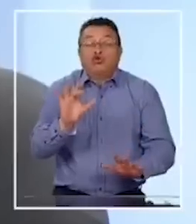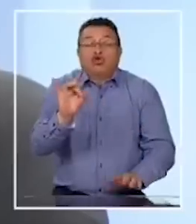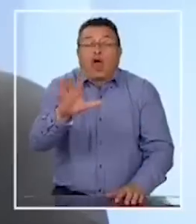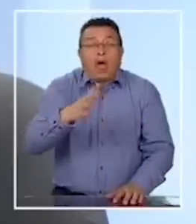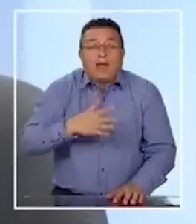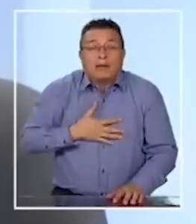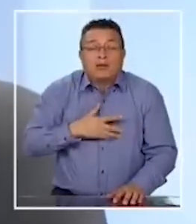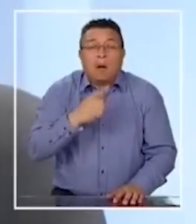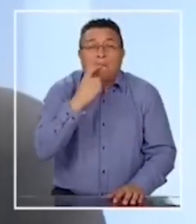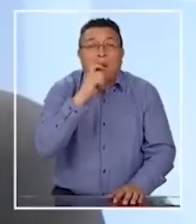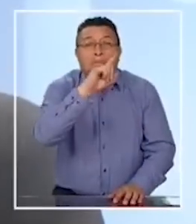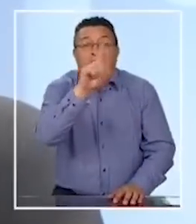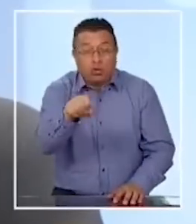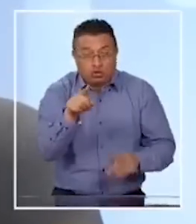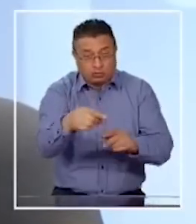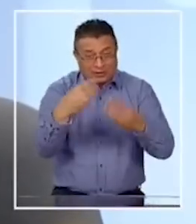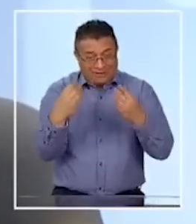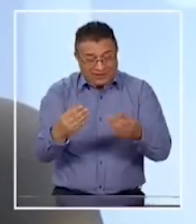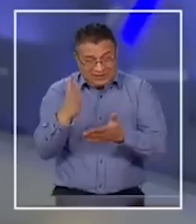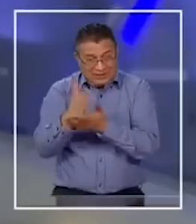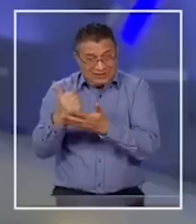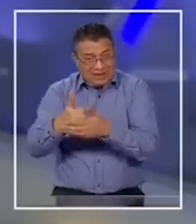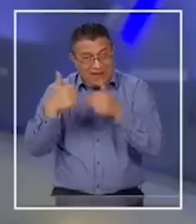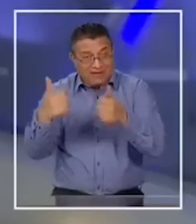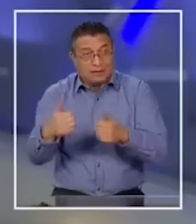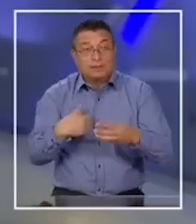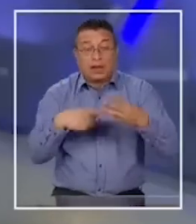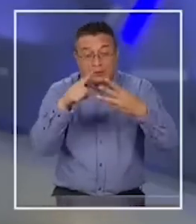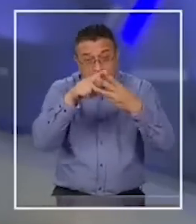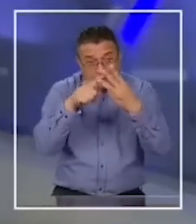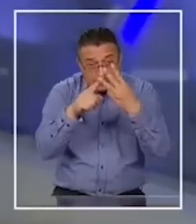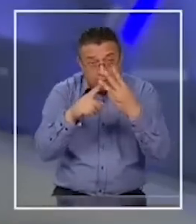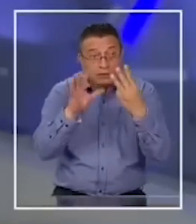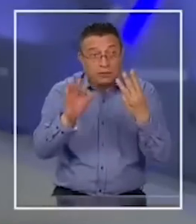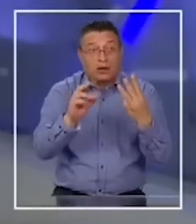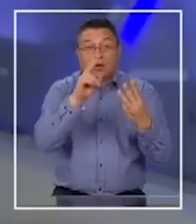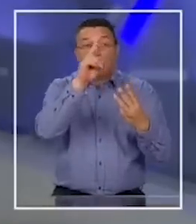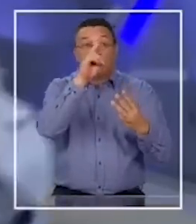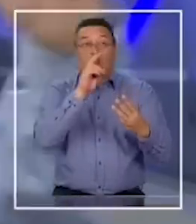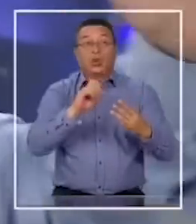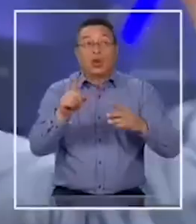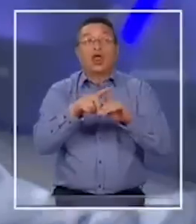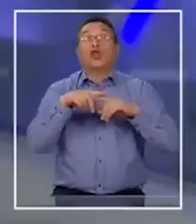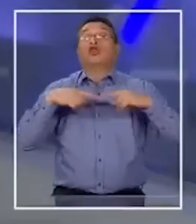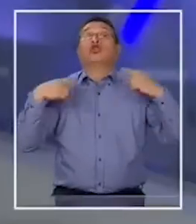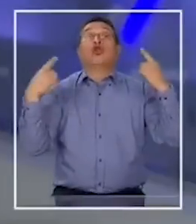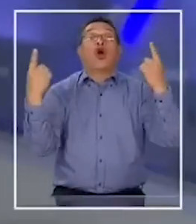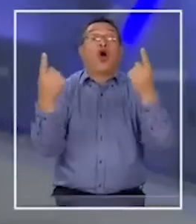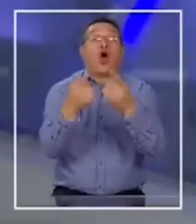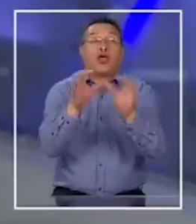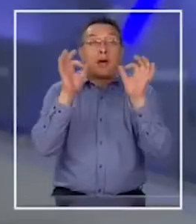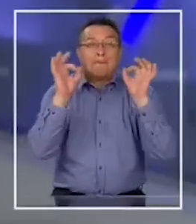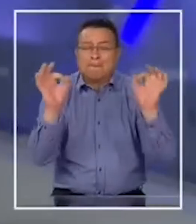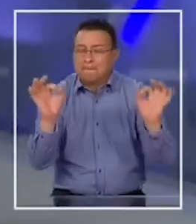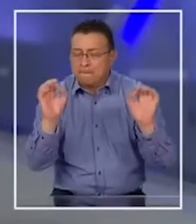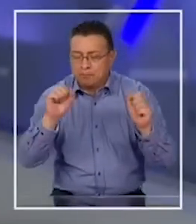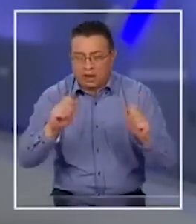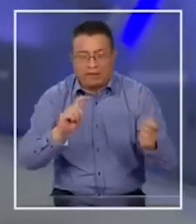Qué efectividad tiene su medida tercera todo es perfectible